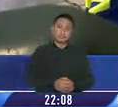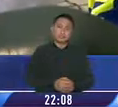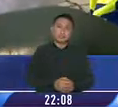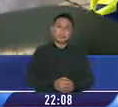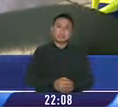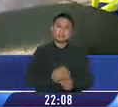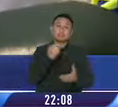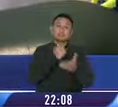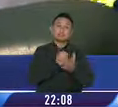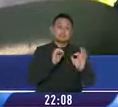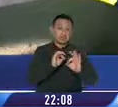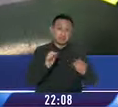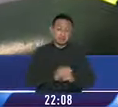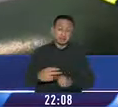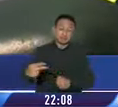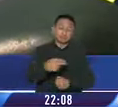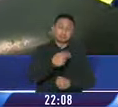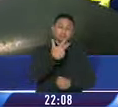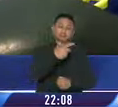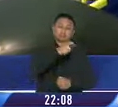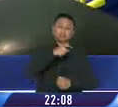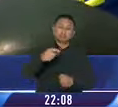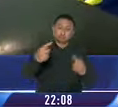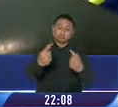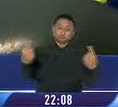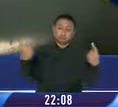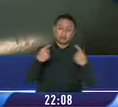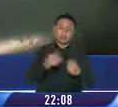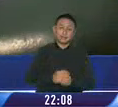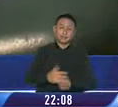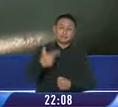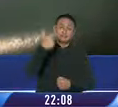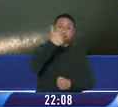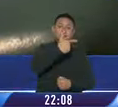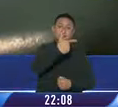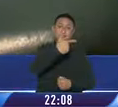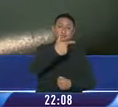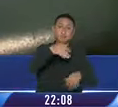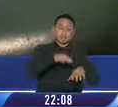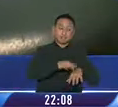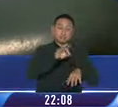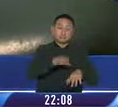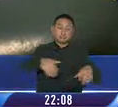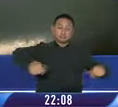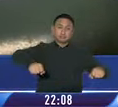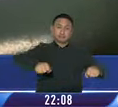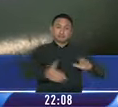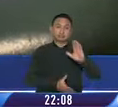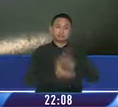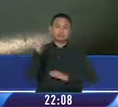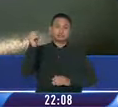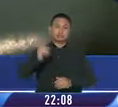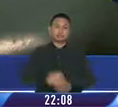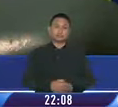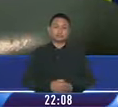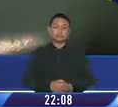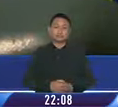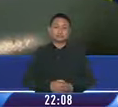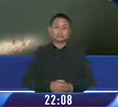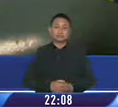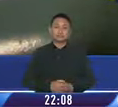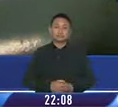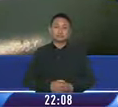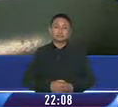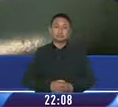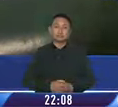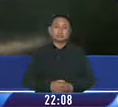sin placas. Se bajan 3 tipos y le apuntan al man. Se subieron en el auto en cuestión de 10 segundos, se subieron la